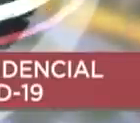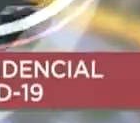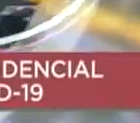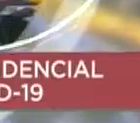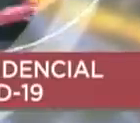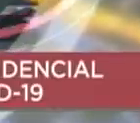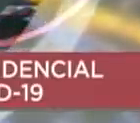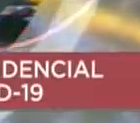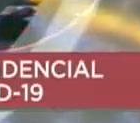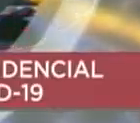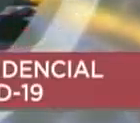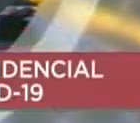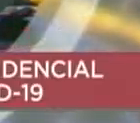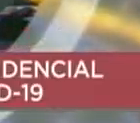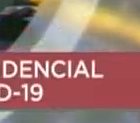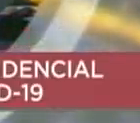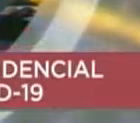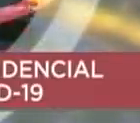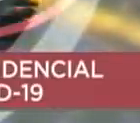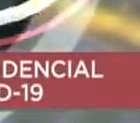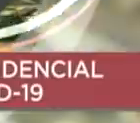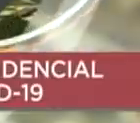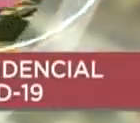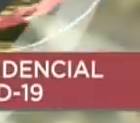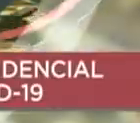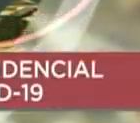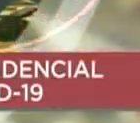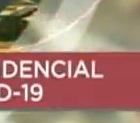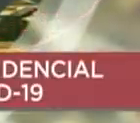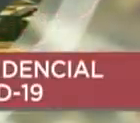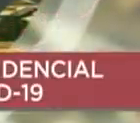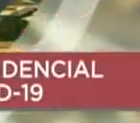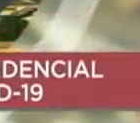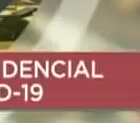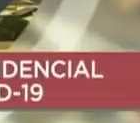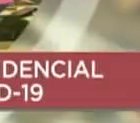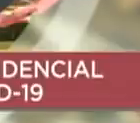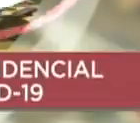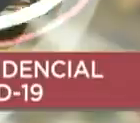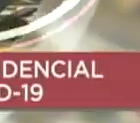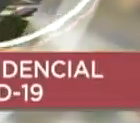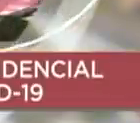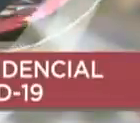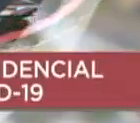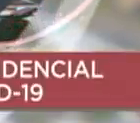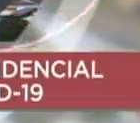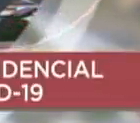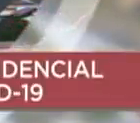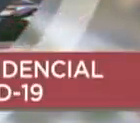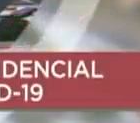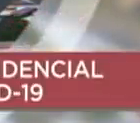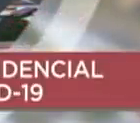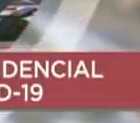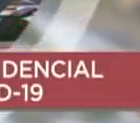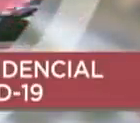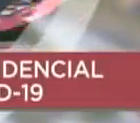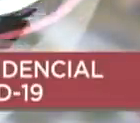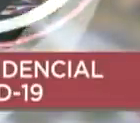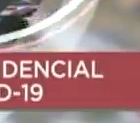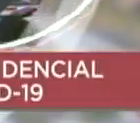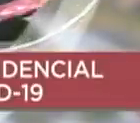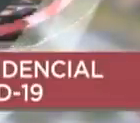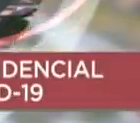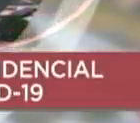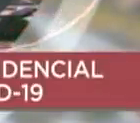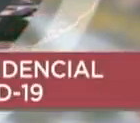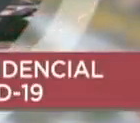Nicolás Maduro designó esta Comisión Presidencial para atender todo lo del COVID-19, hemos